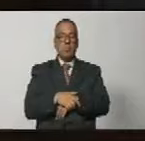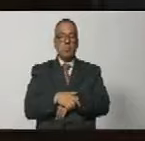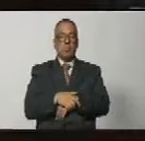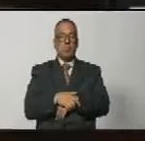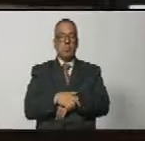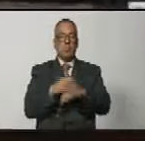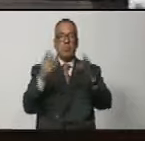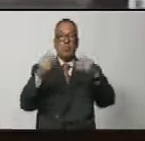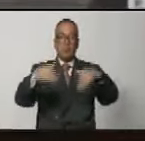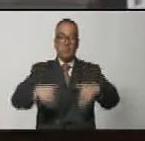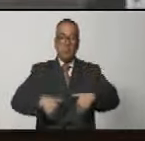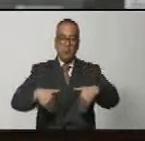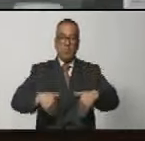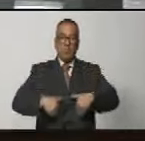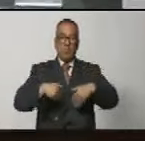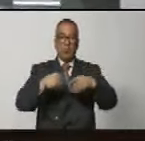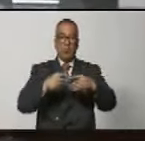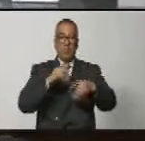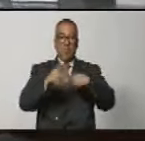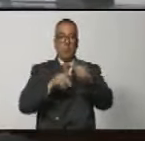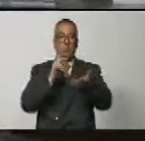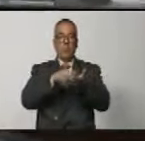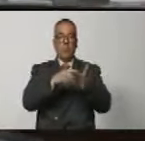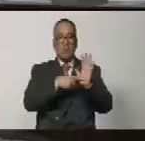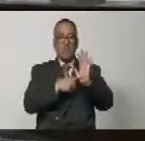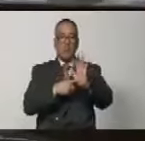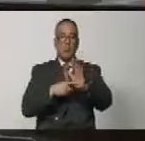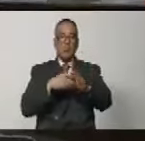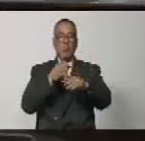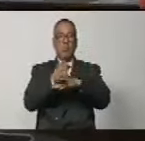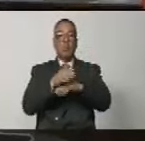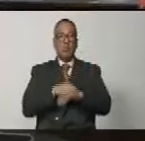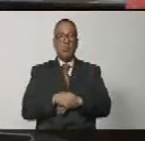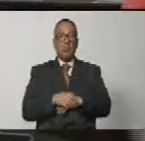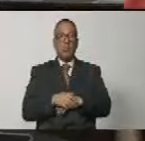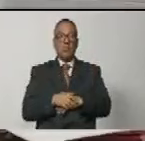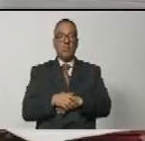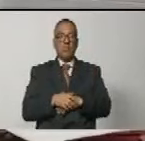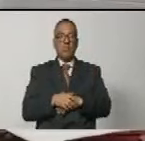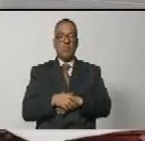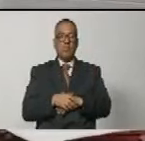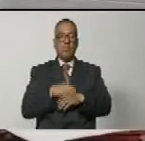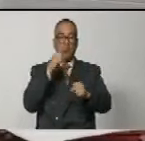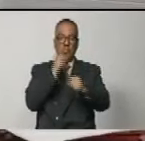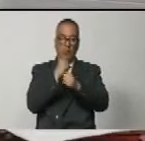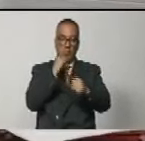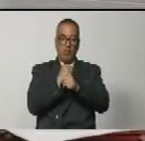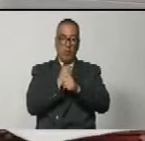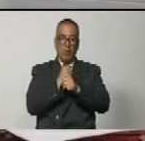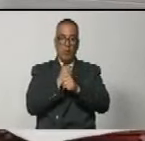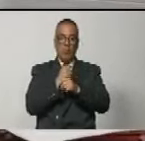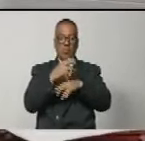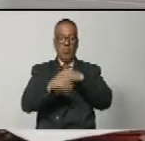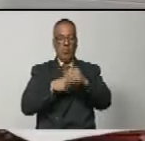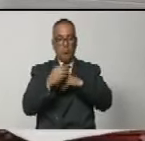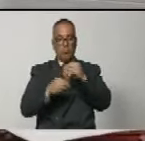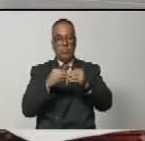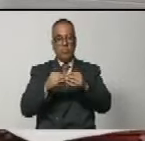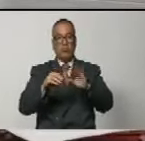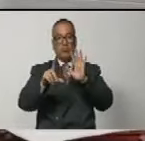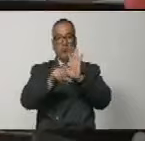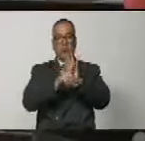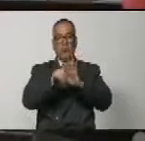que con tanto esfuerzo ha protagonizado la discusión y el trabajo para la consecución de la